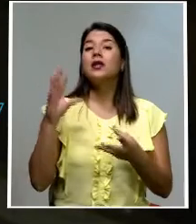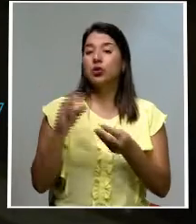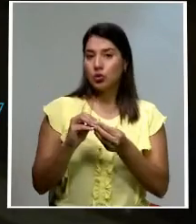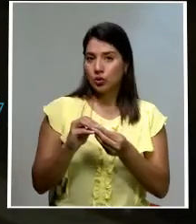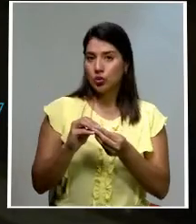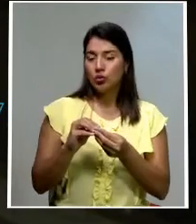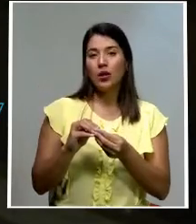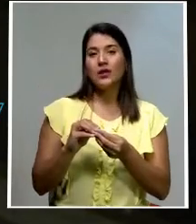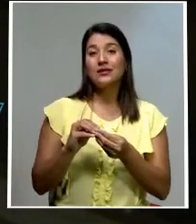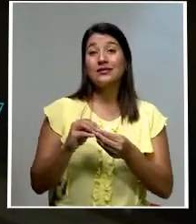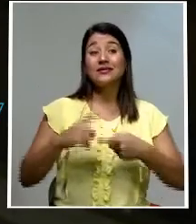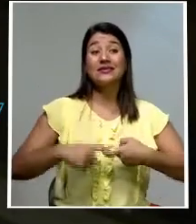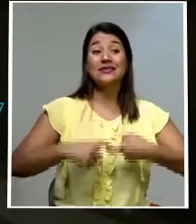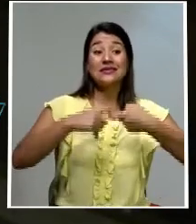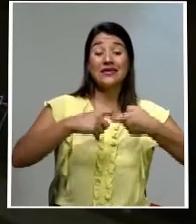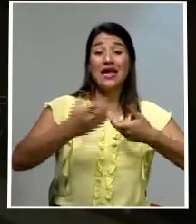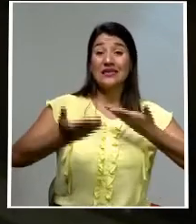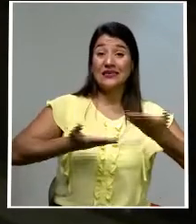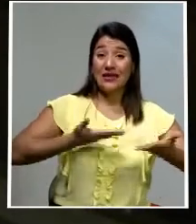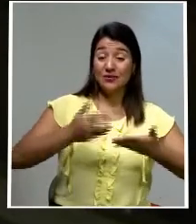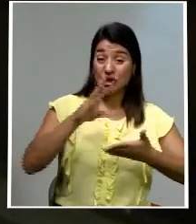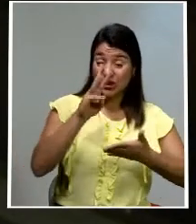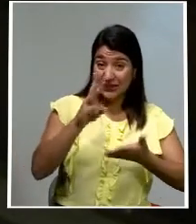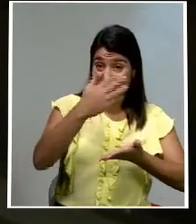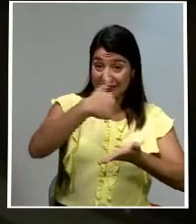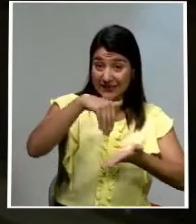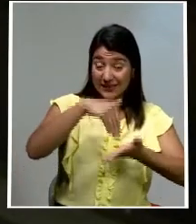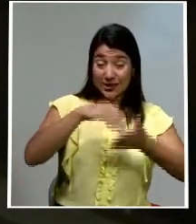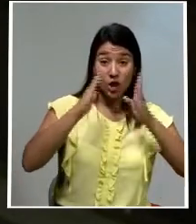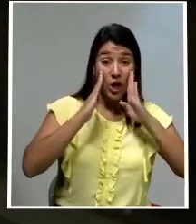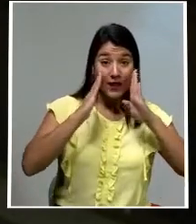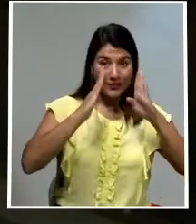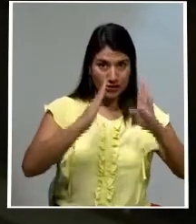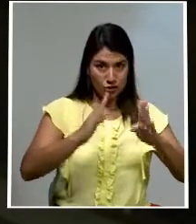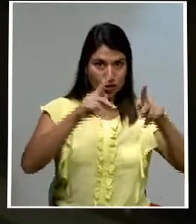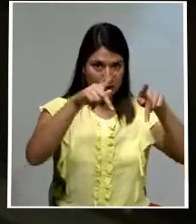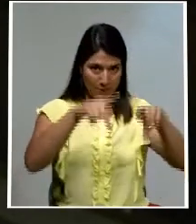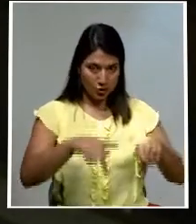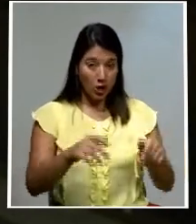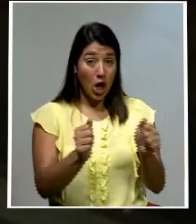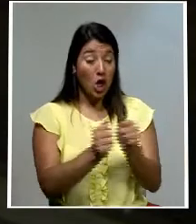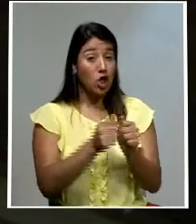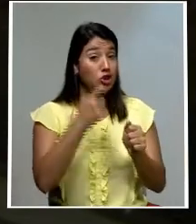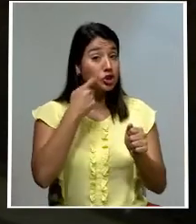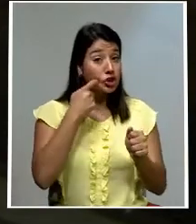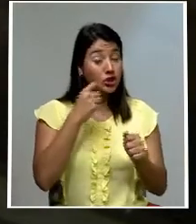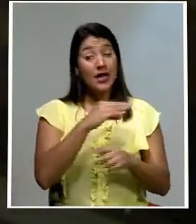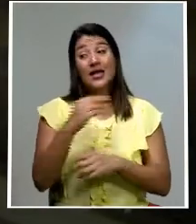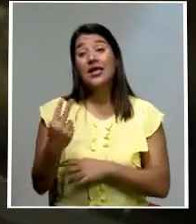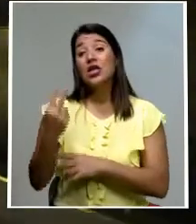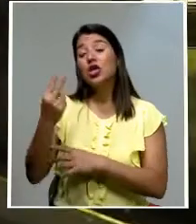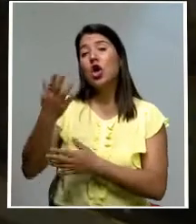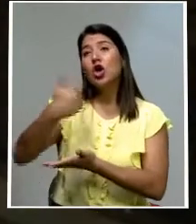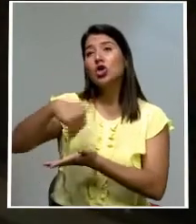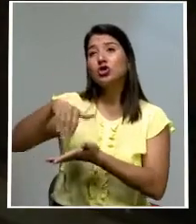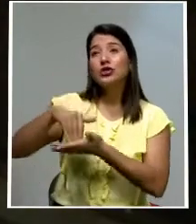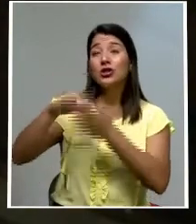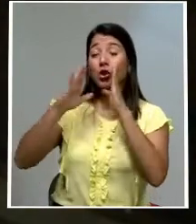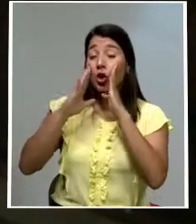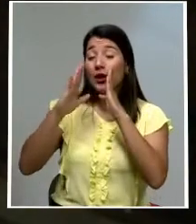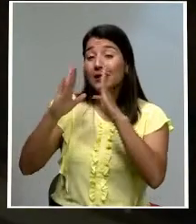el servicio en 6 centros de atención de personas con adicciones y en 2 centros de atención a